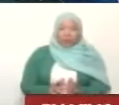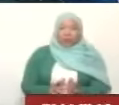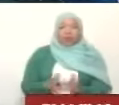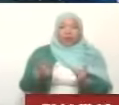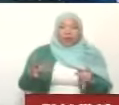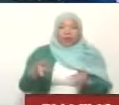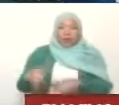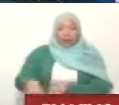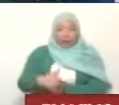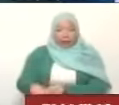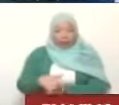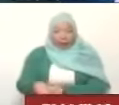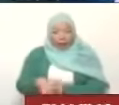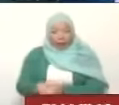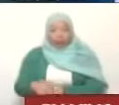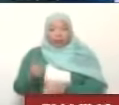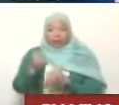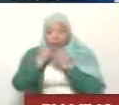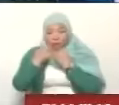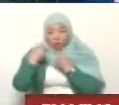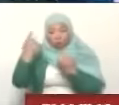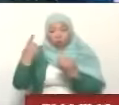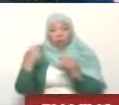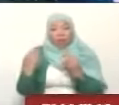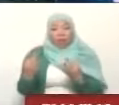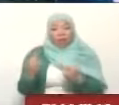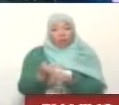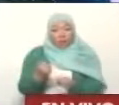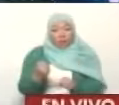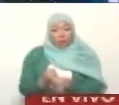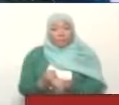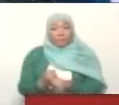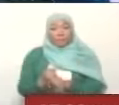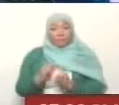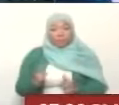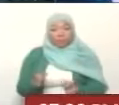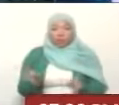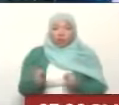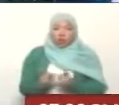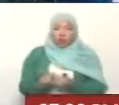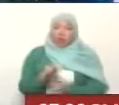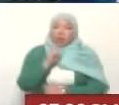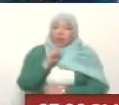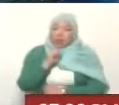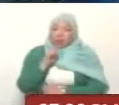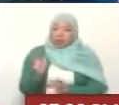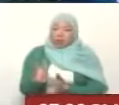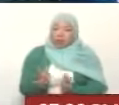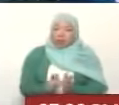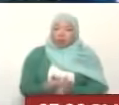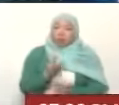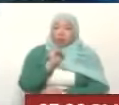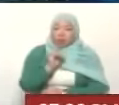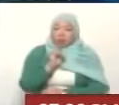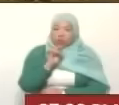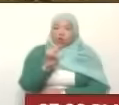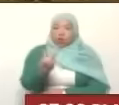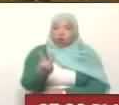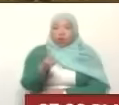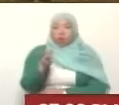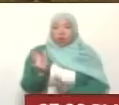de la calle, de la vida, de la verdad. Este abril ha sido intenso desde el primer día. 2 de